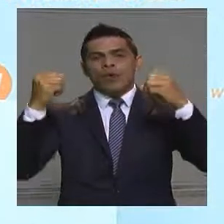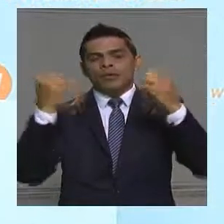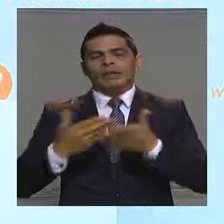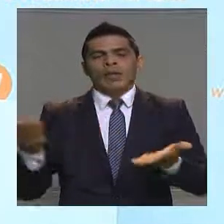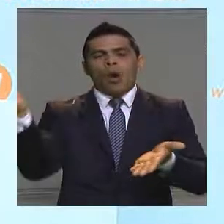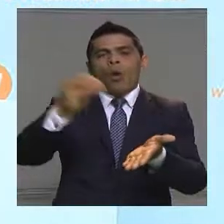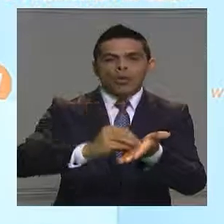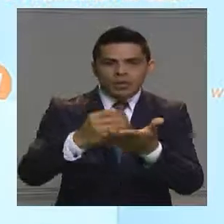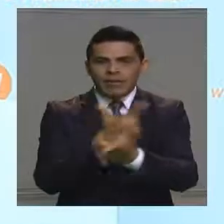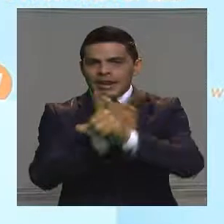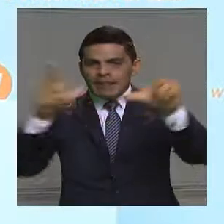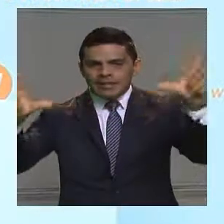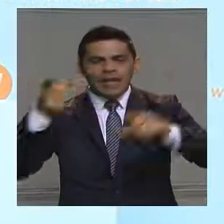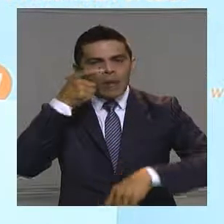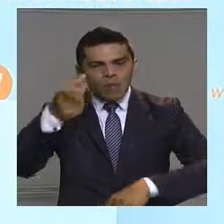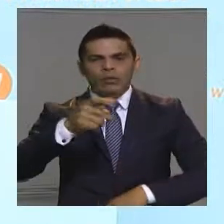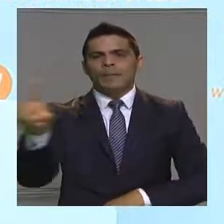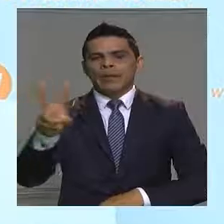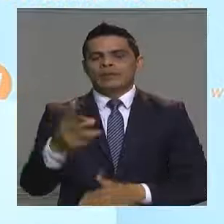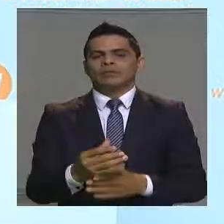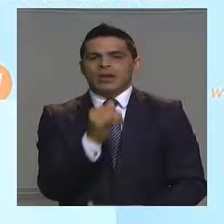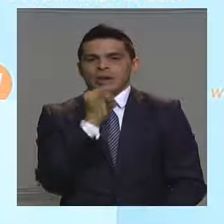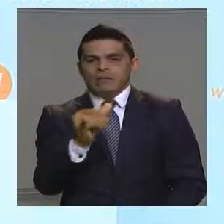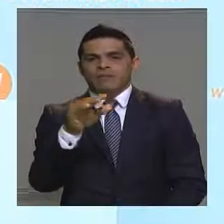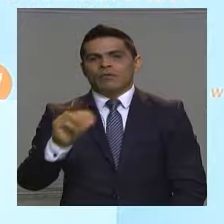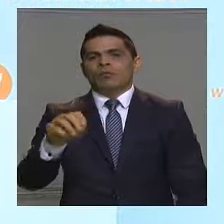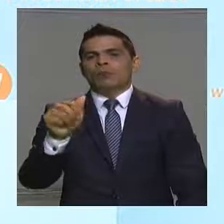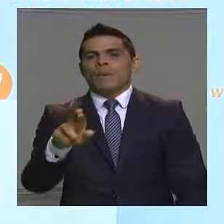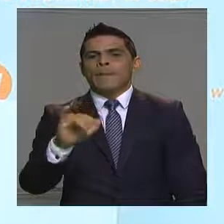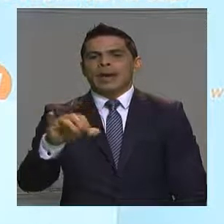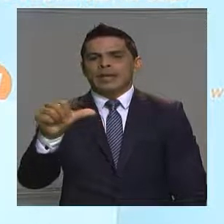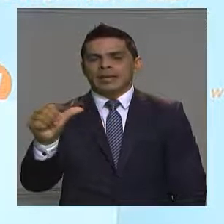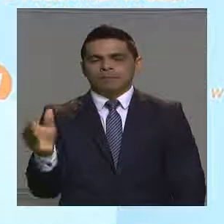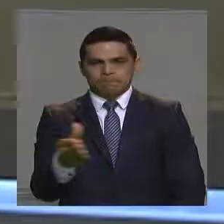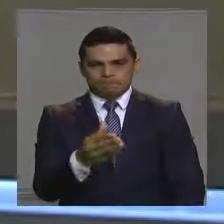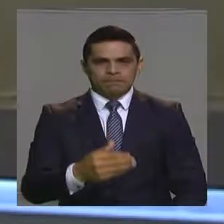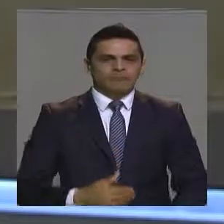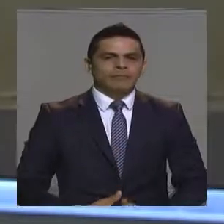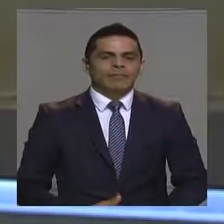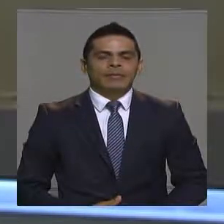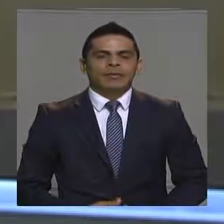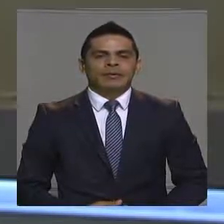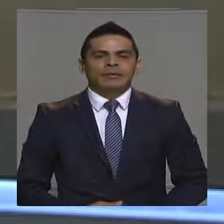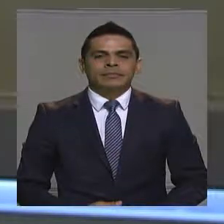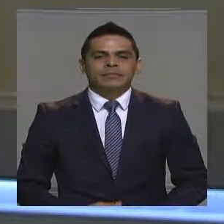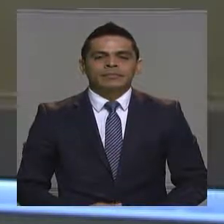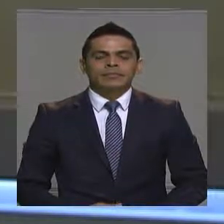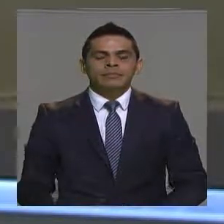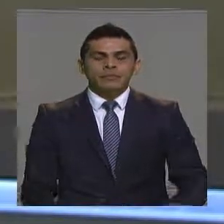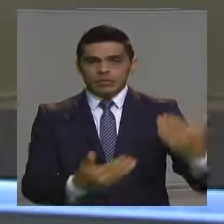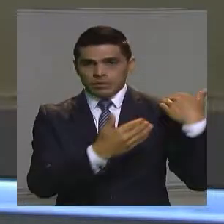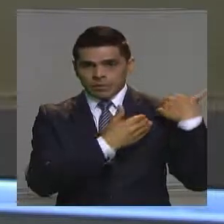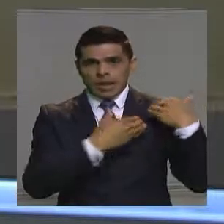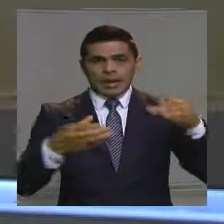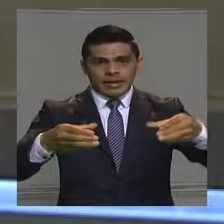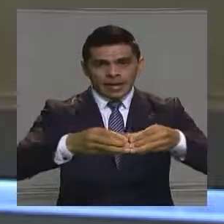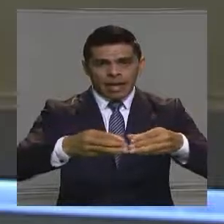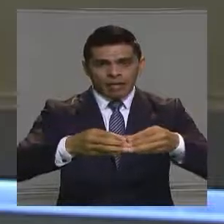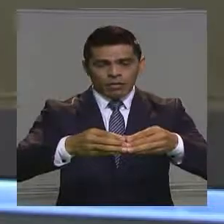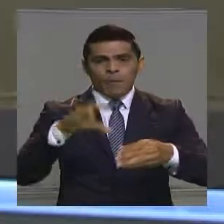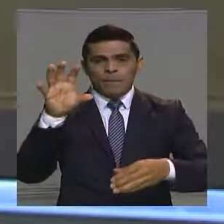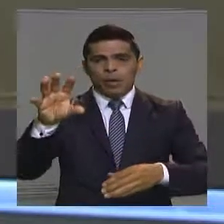libertad. Desde Caracas, Venezuela, María Andreina Palacios, Noticias, Canal I. Y el jefe de la fracción parlamentaria del